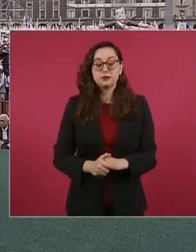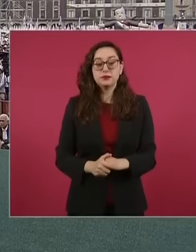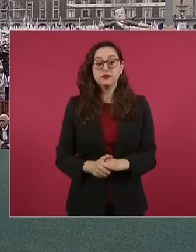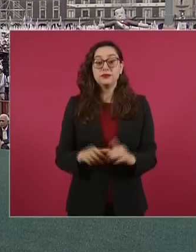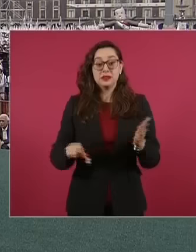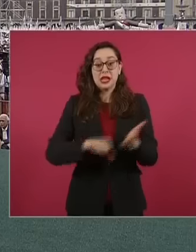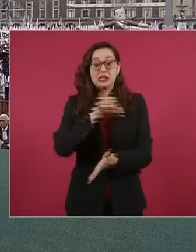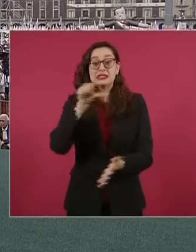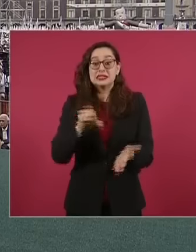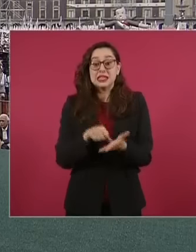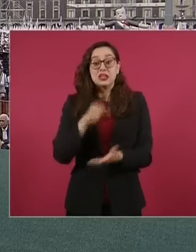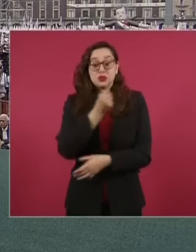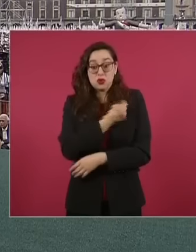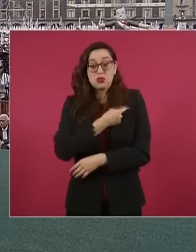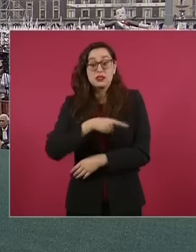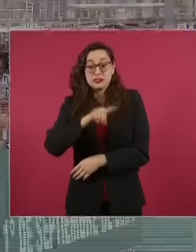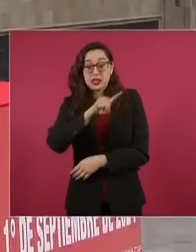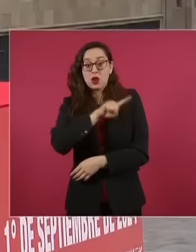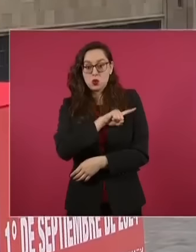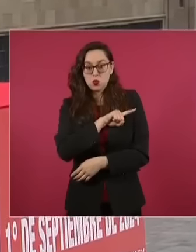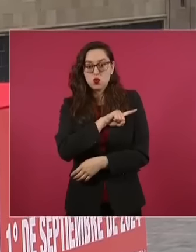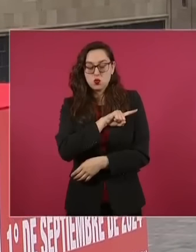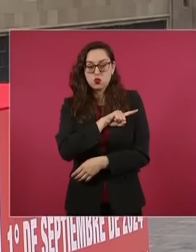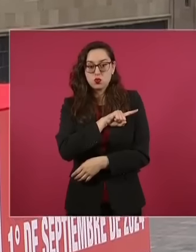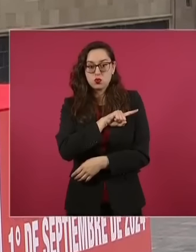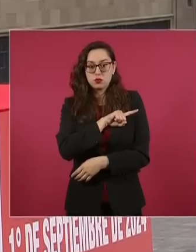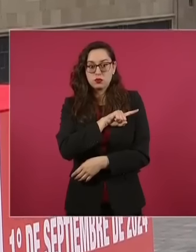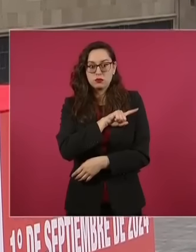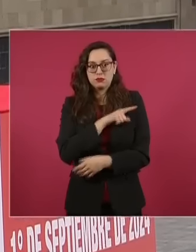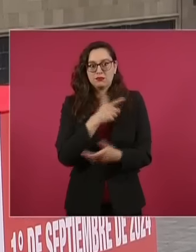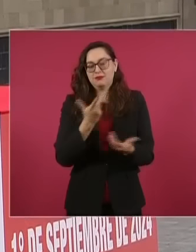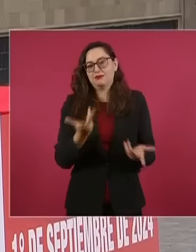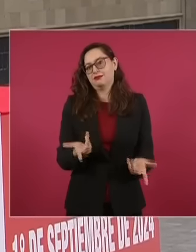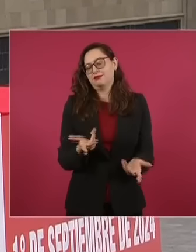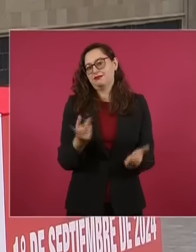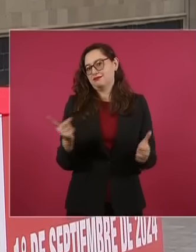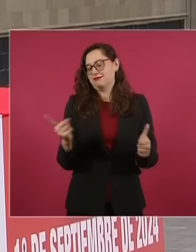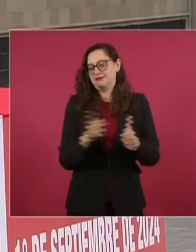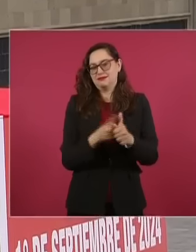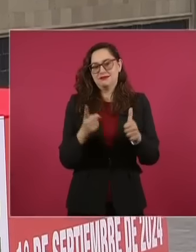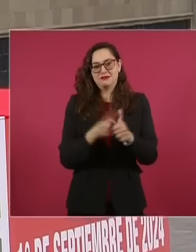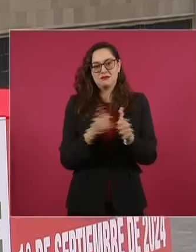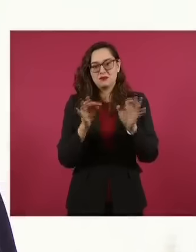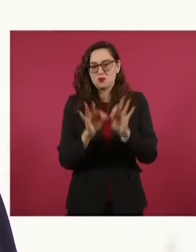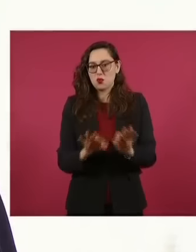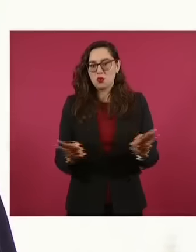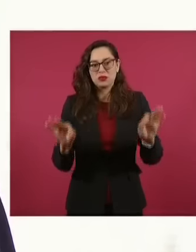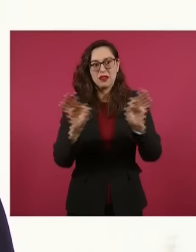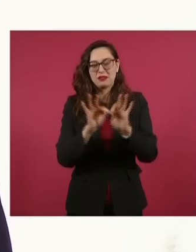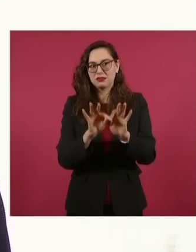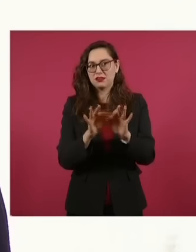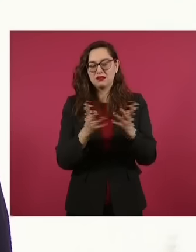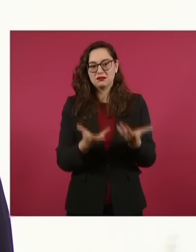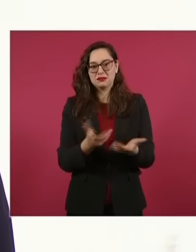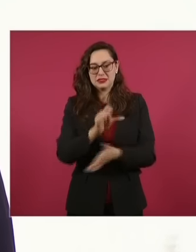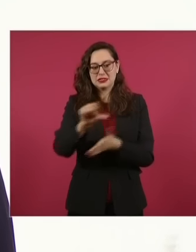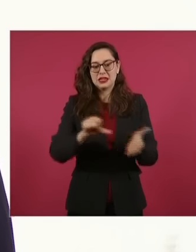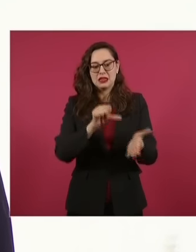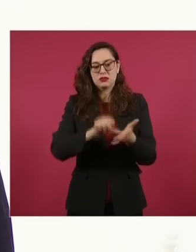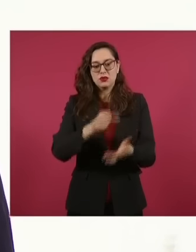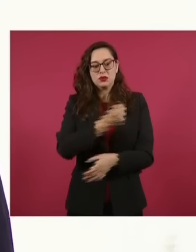las manifestaciones de apoyo a la señora Sheinbaum, que ya ayer ensayó ella también su